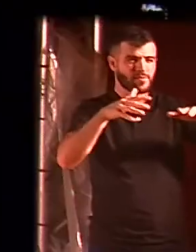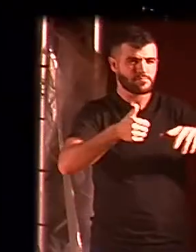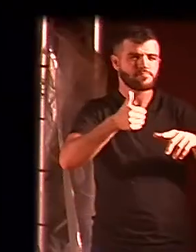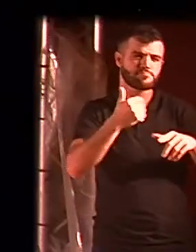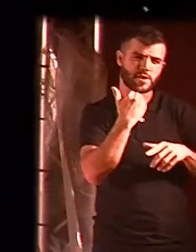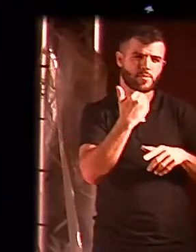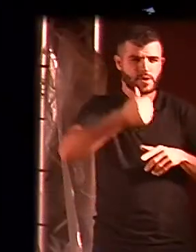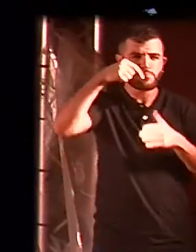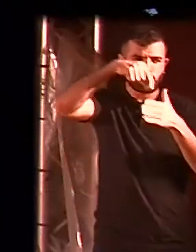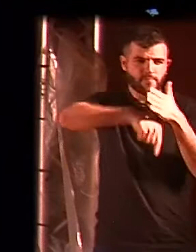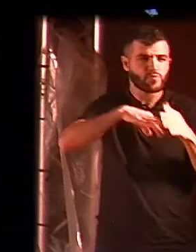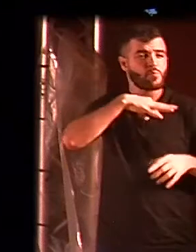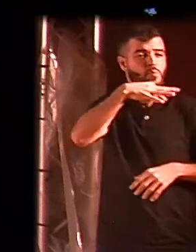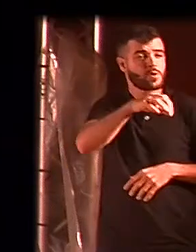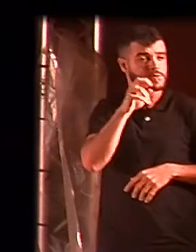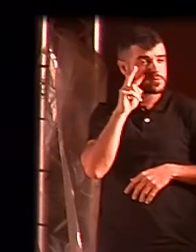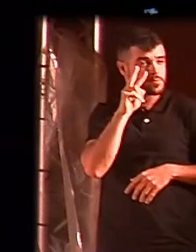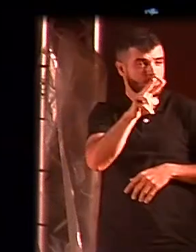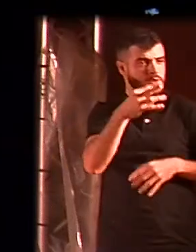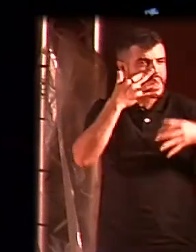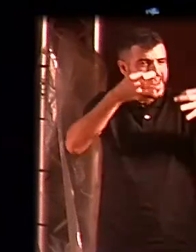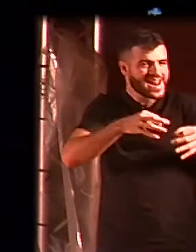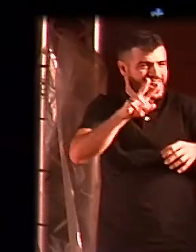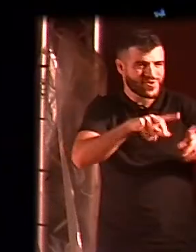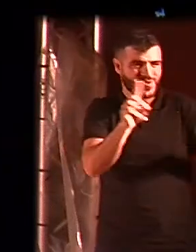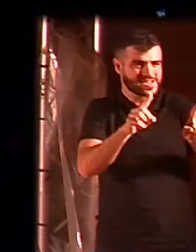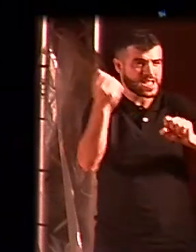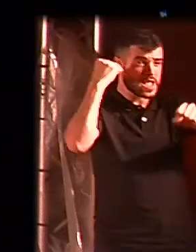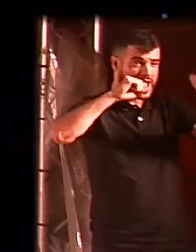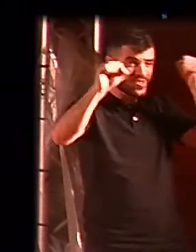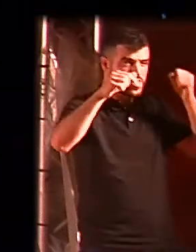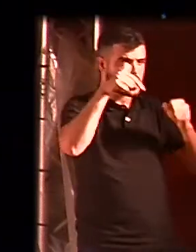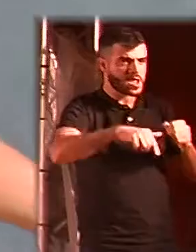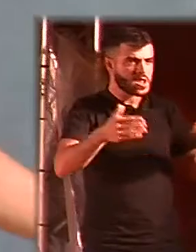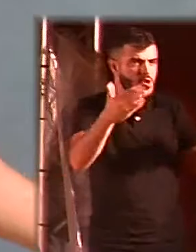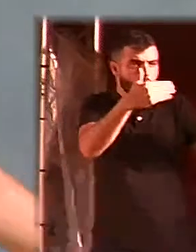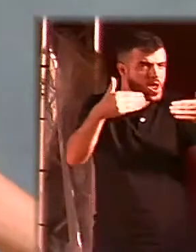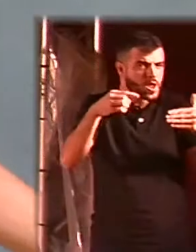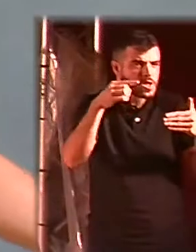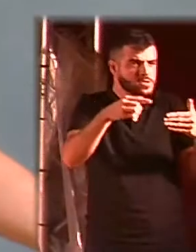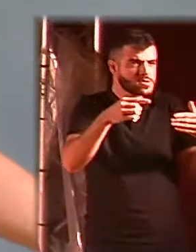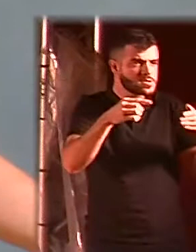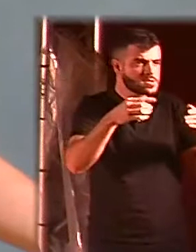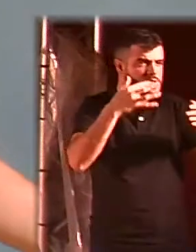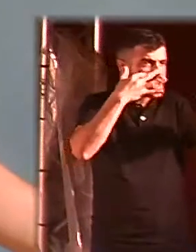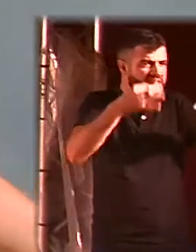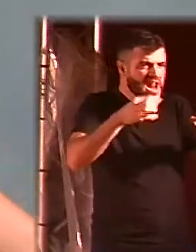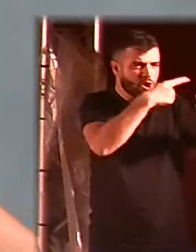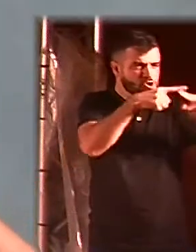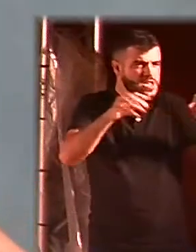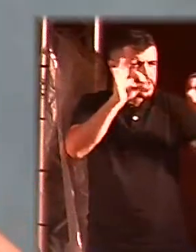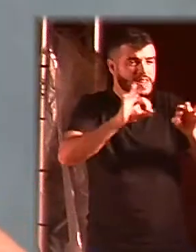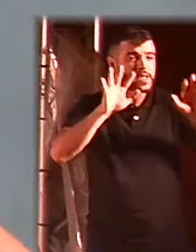nada de lo que veamos sea real. Los actores ni siquiera están aquí, no es teatro, nada es físicamente real. Pero